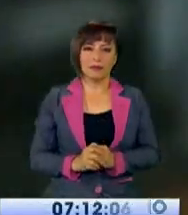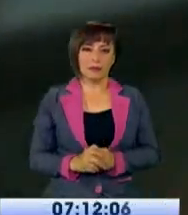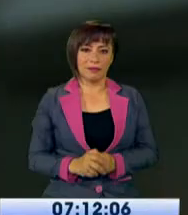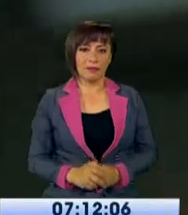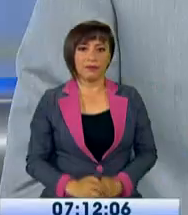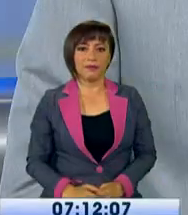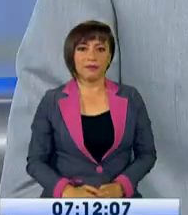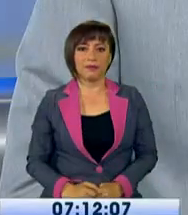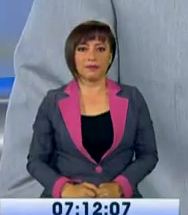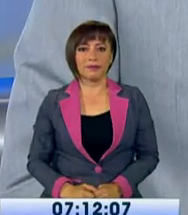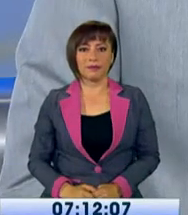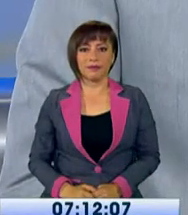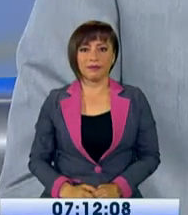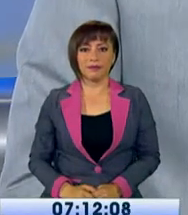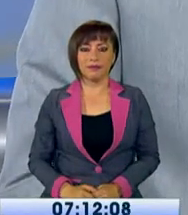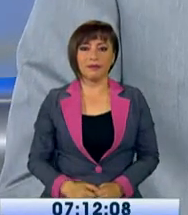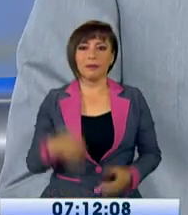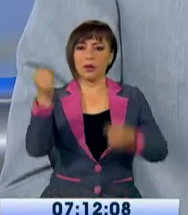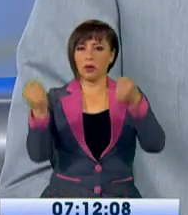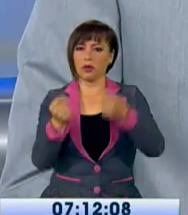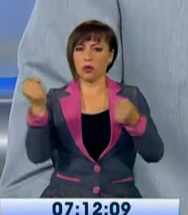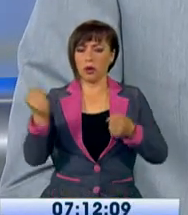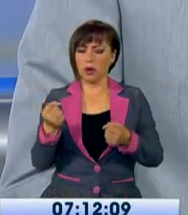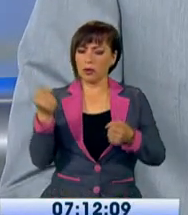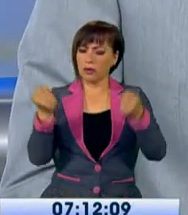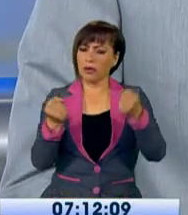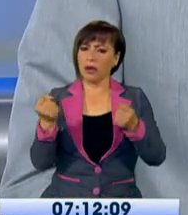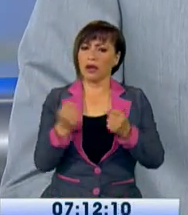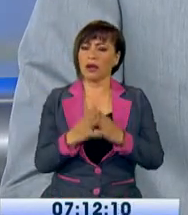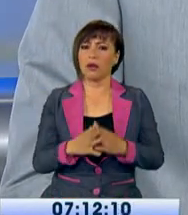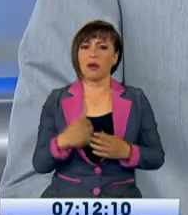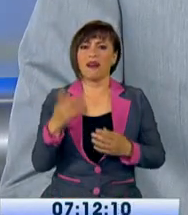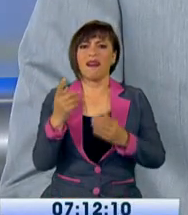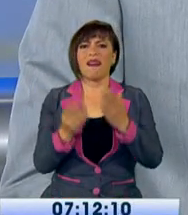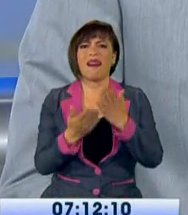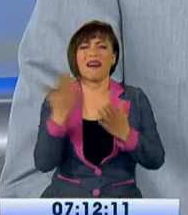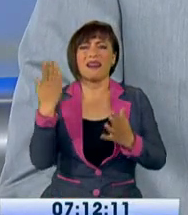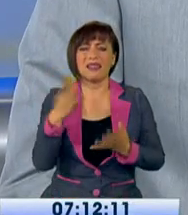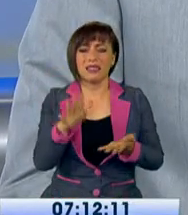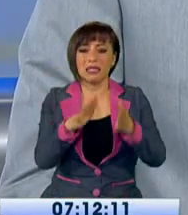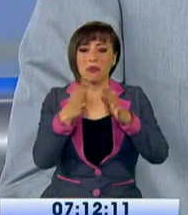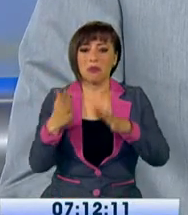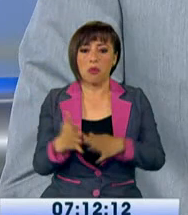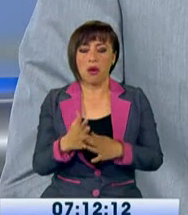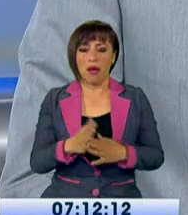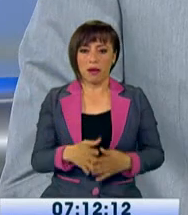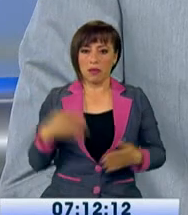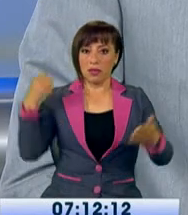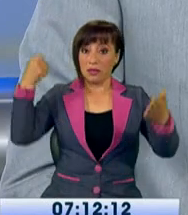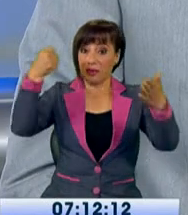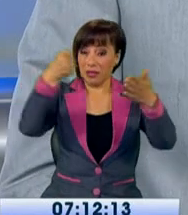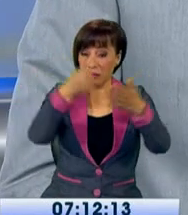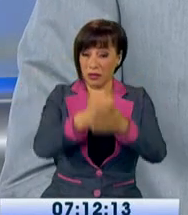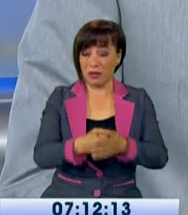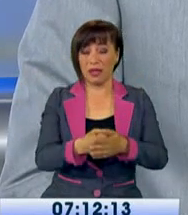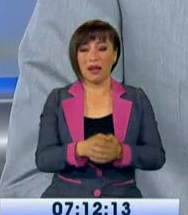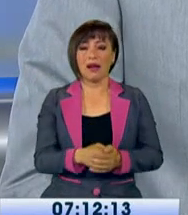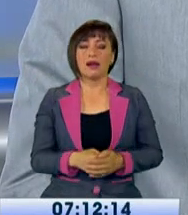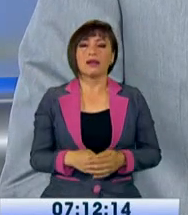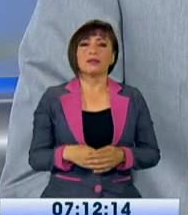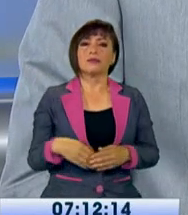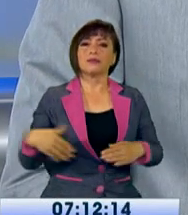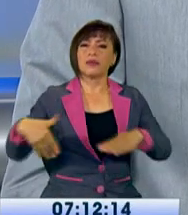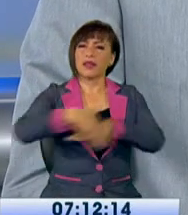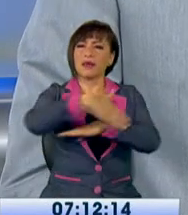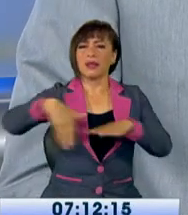Ramírez. El conductor de un vehículo estuvo a punto de morir luego de impactarse contra una de las barandas del paso a desnivel de la Avenida de